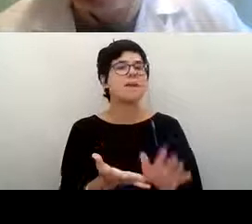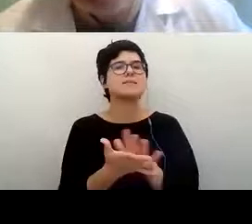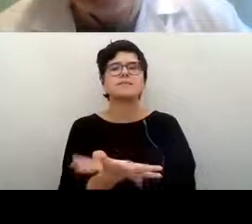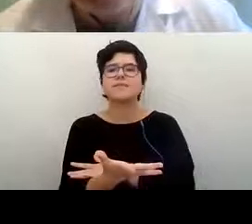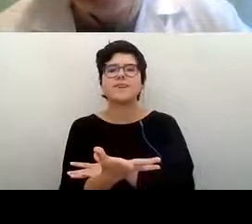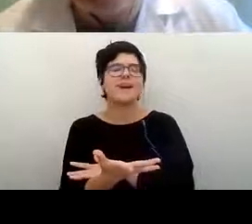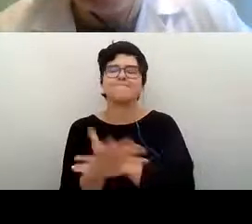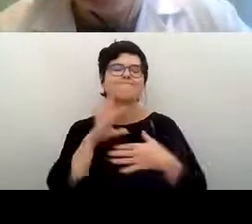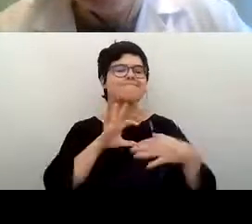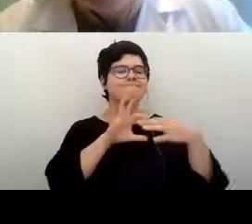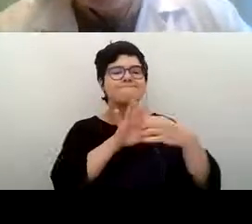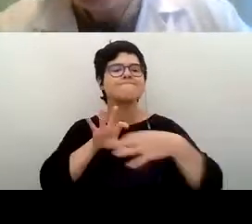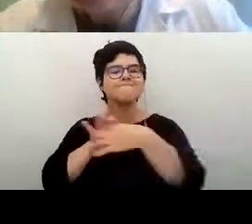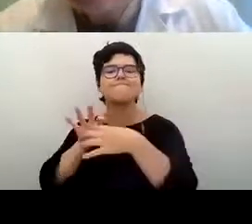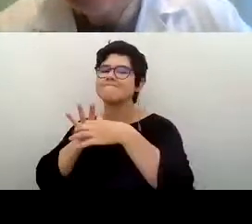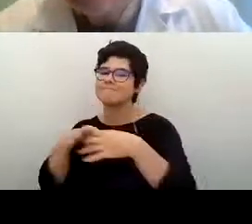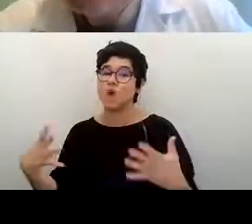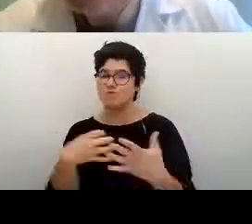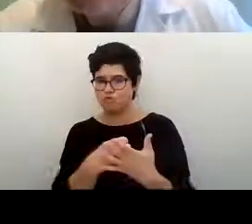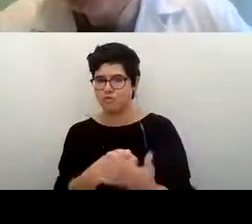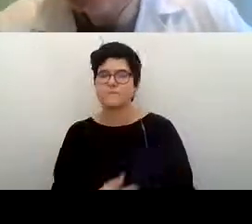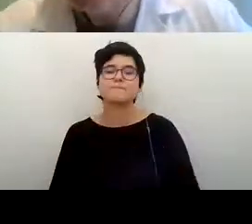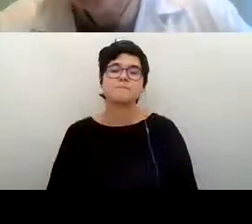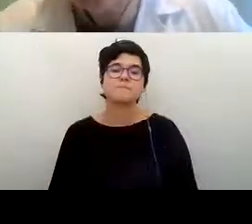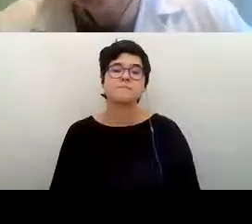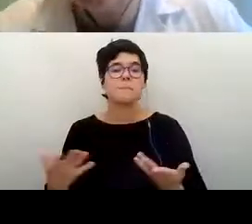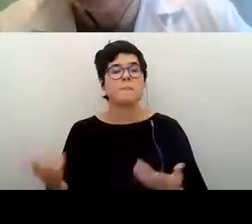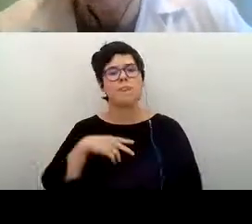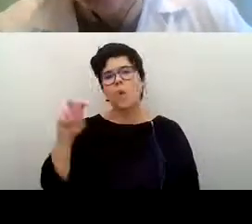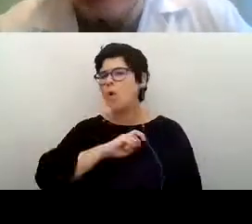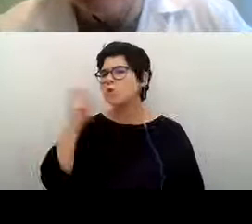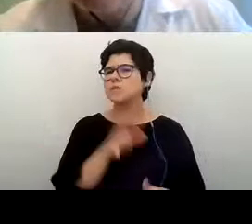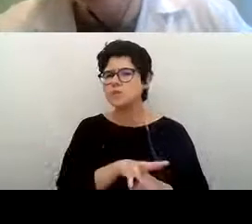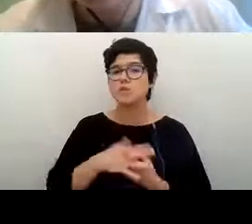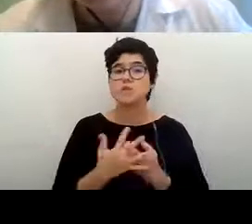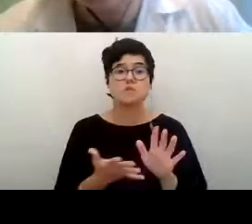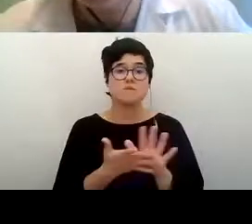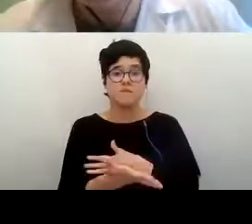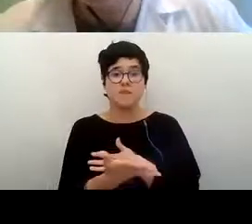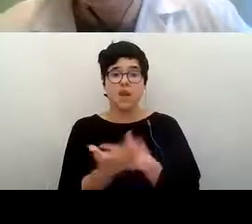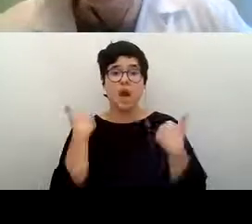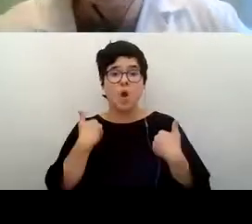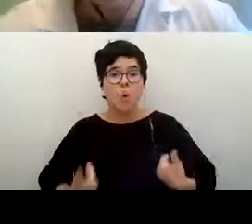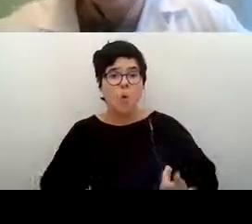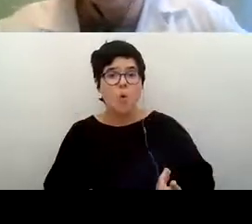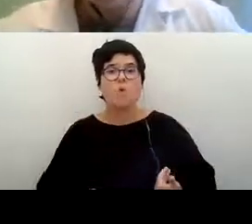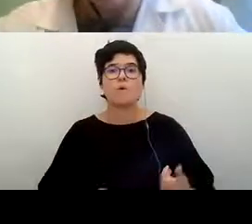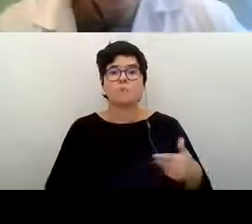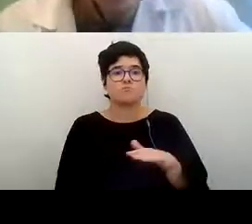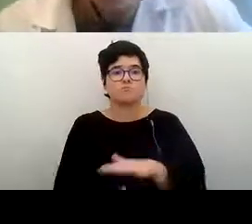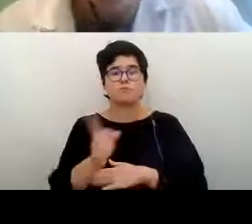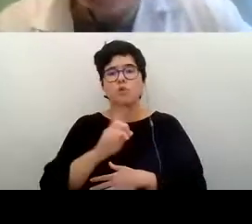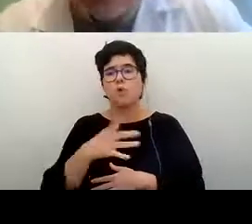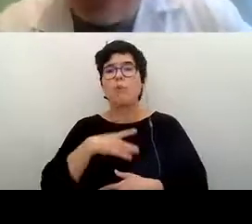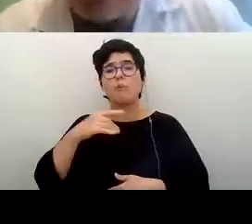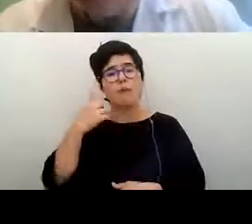estos cuadros que hemos comentado. Y en otras ocasiones, más que una causa orgánica como tal, el motivo puede ser más psicológico